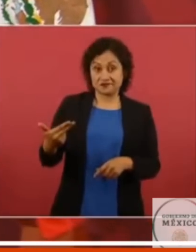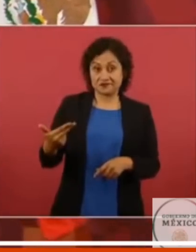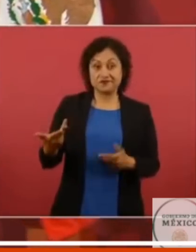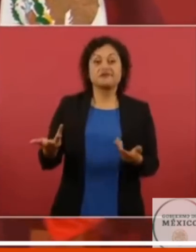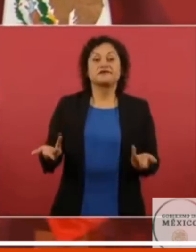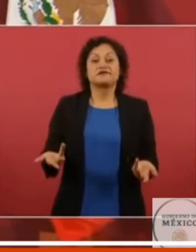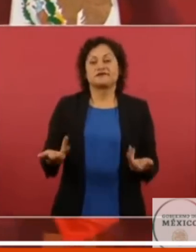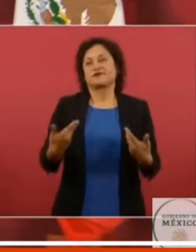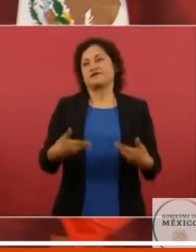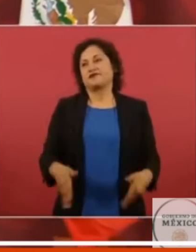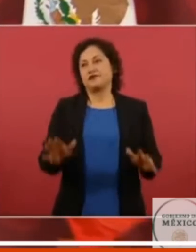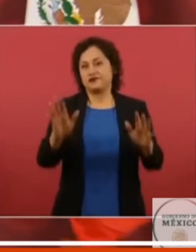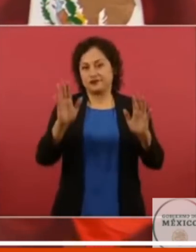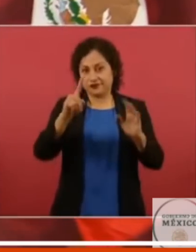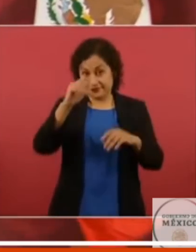pues imagínense